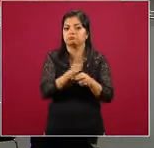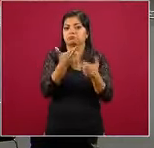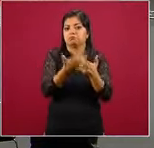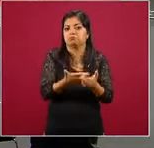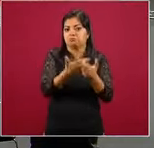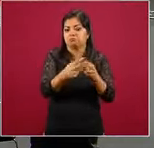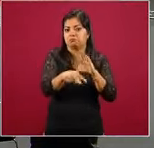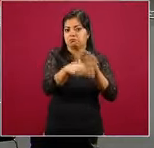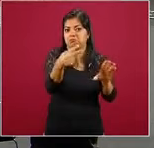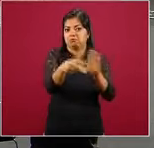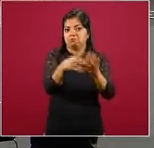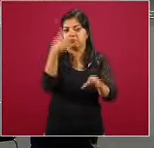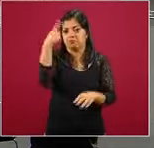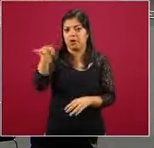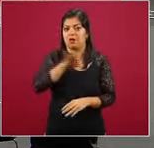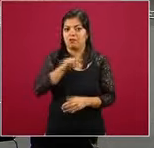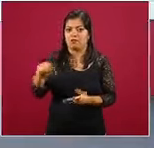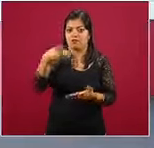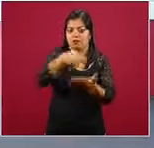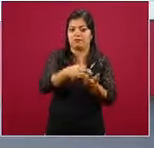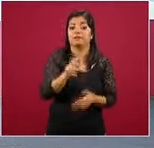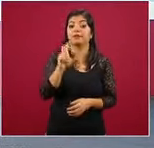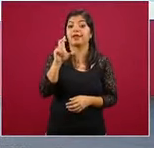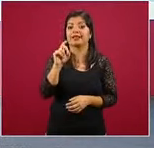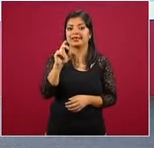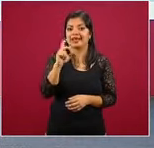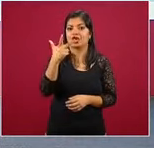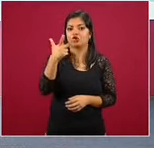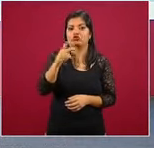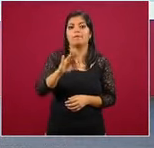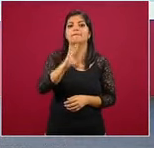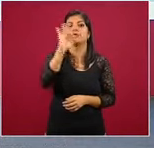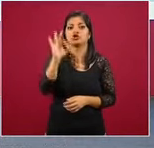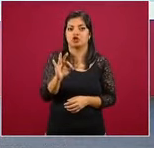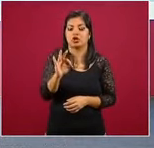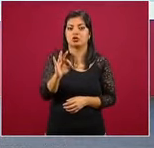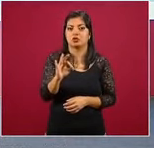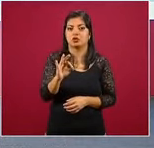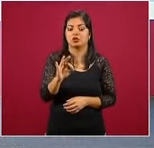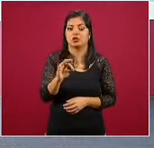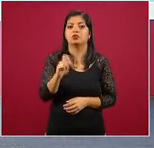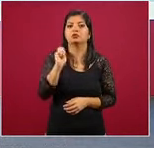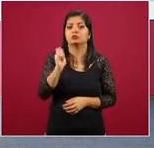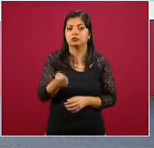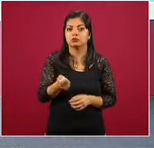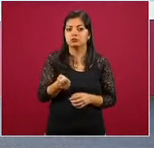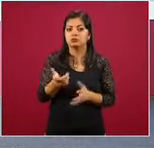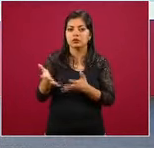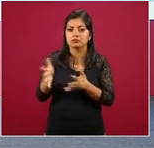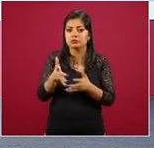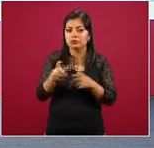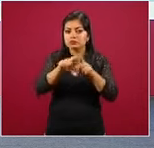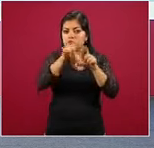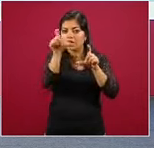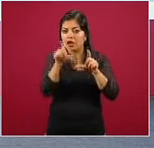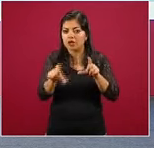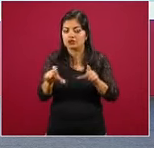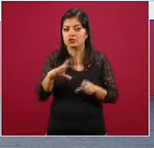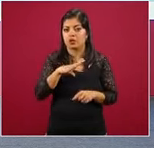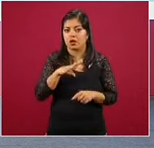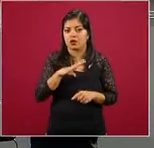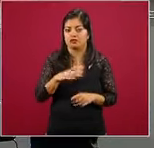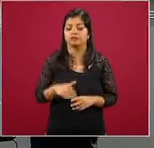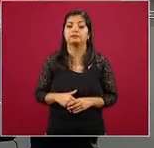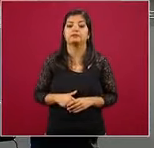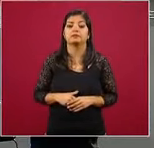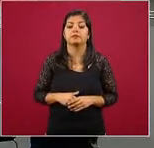características para poder recibirla. 38% es precisamente la ocupación a nivel nacional.